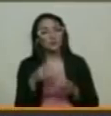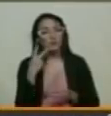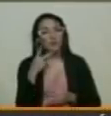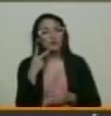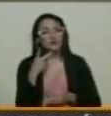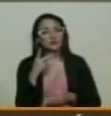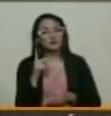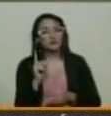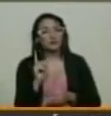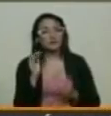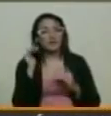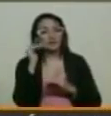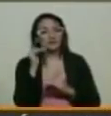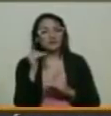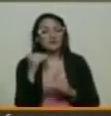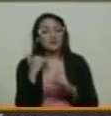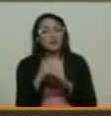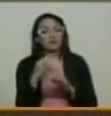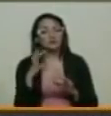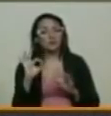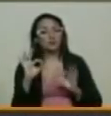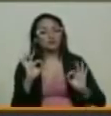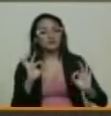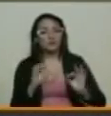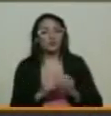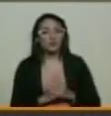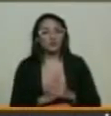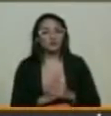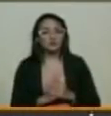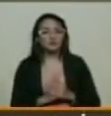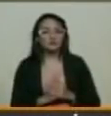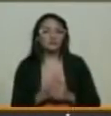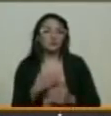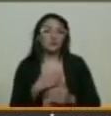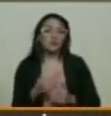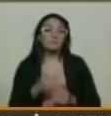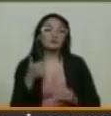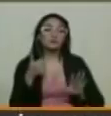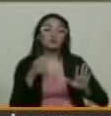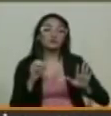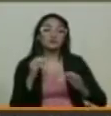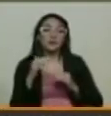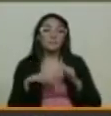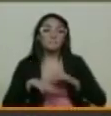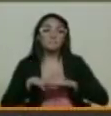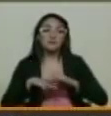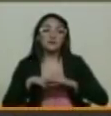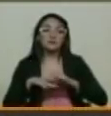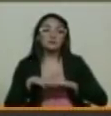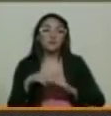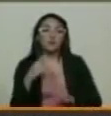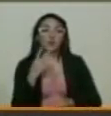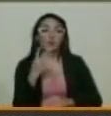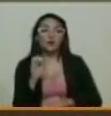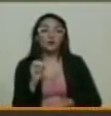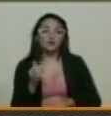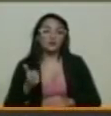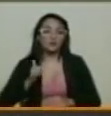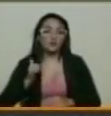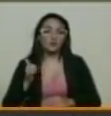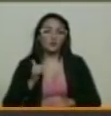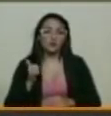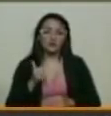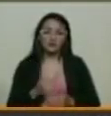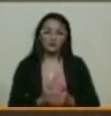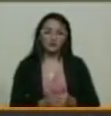al 50-50. Sin embargo, si no se puede, máximo 60, mínimo 40 de cualquiera